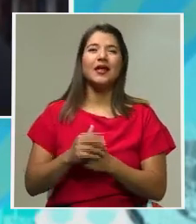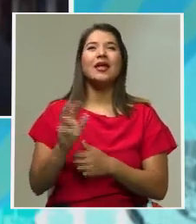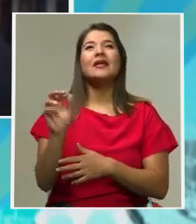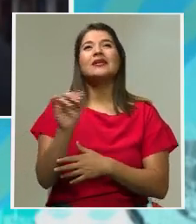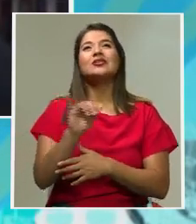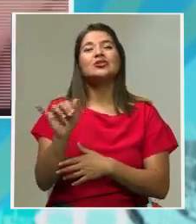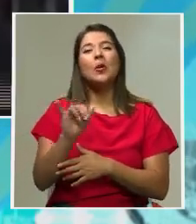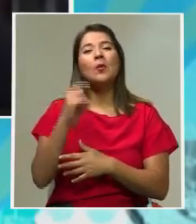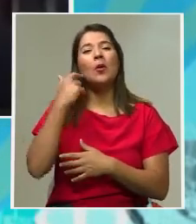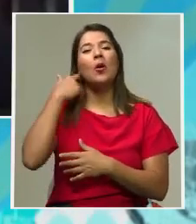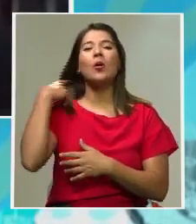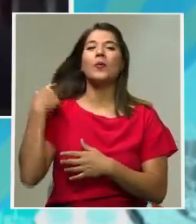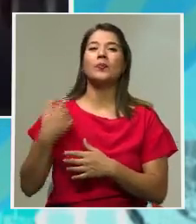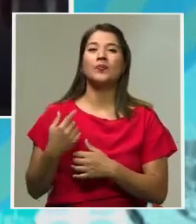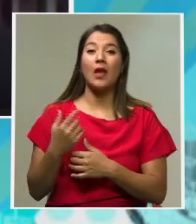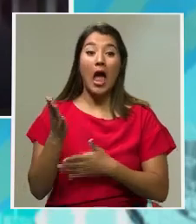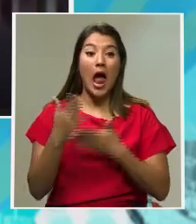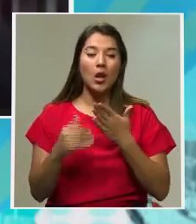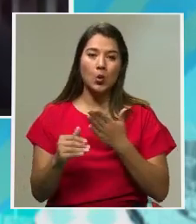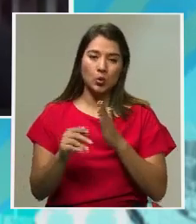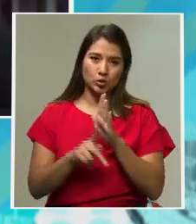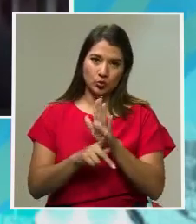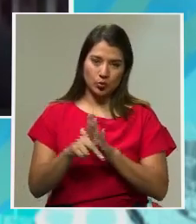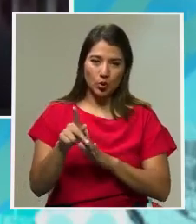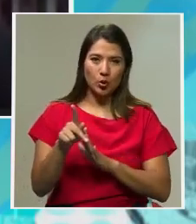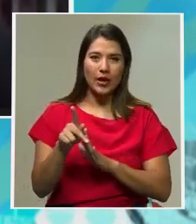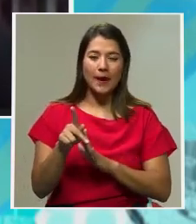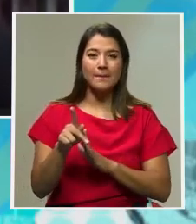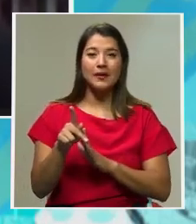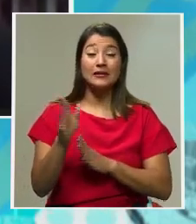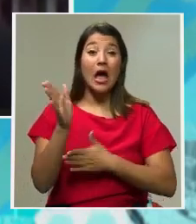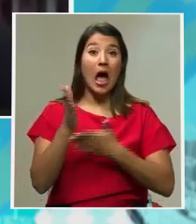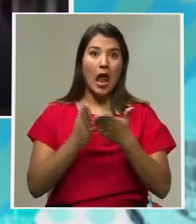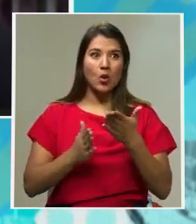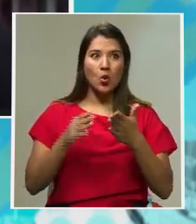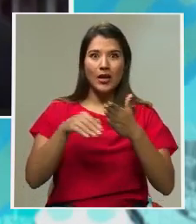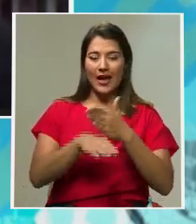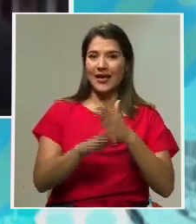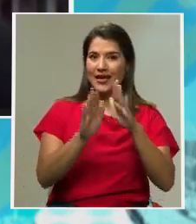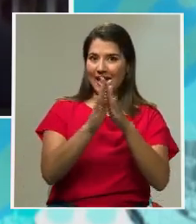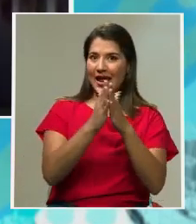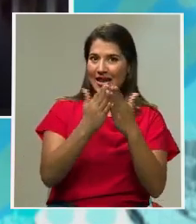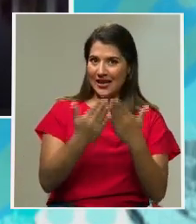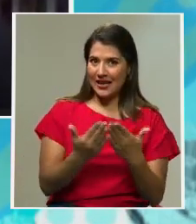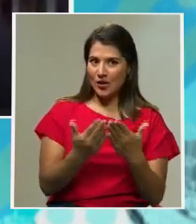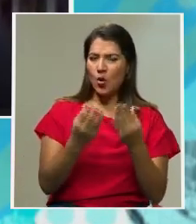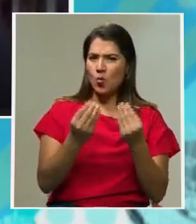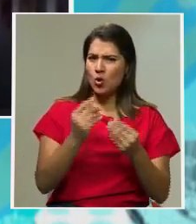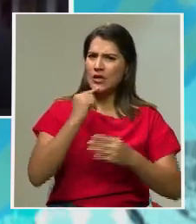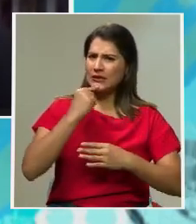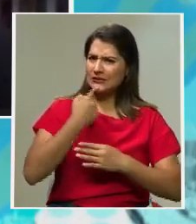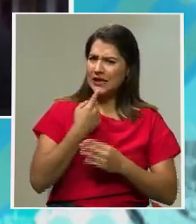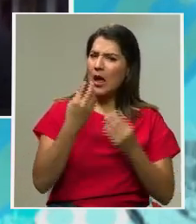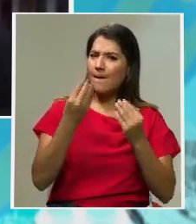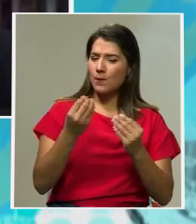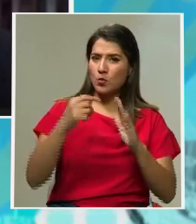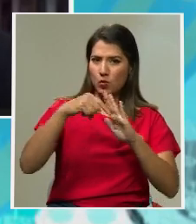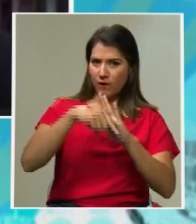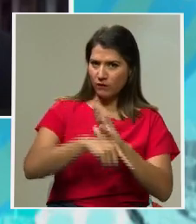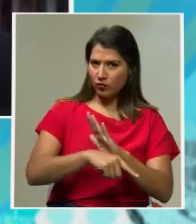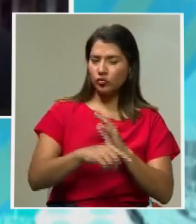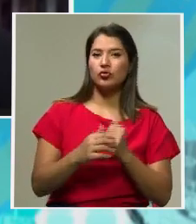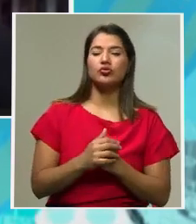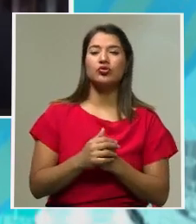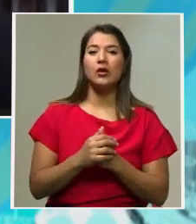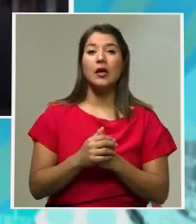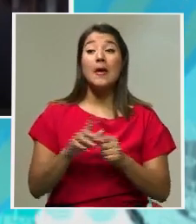buen sentido, aunque hay series y de algunas en el libro son muy serias, muy profundas, etc.